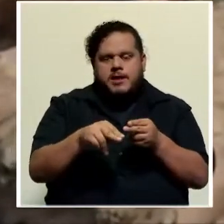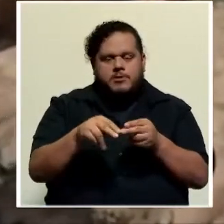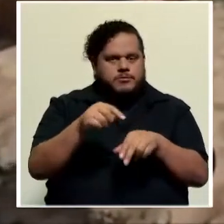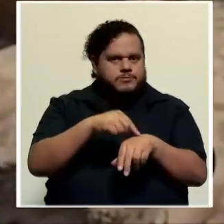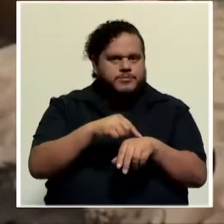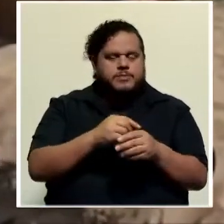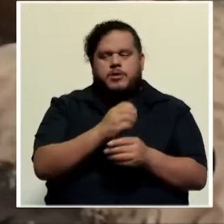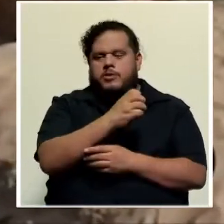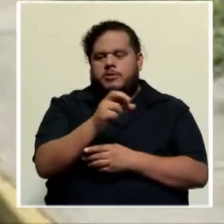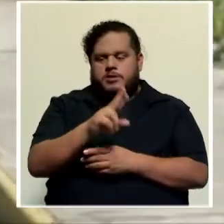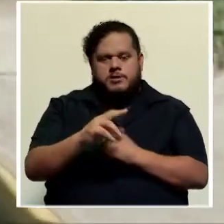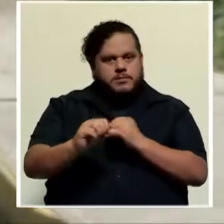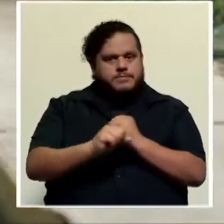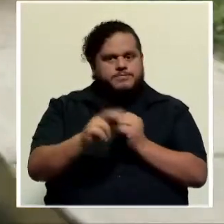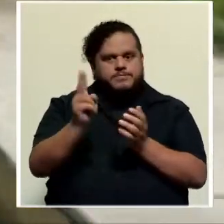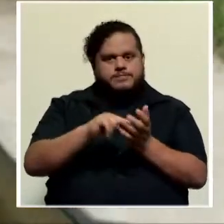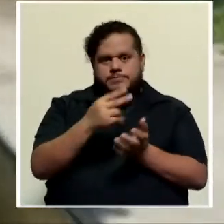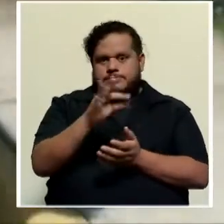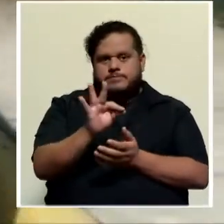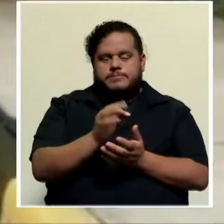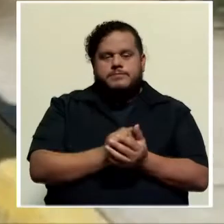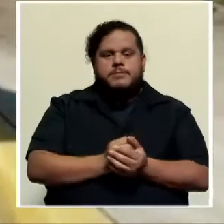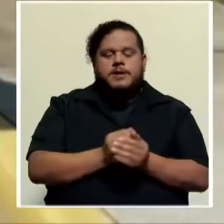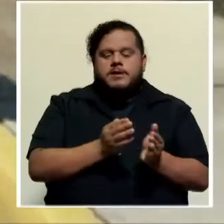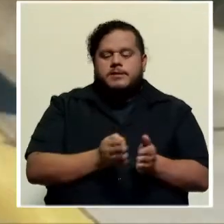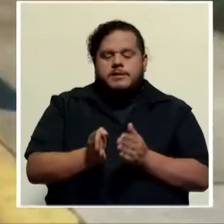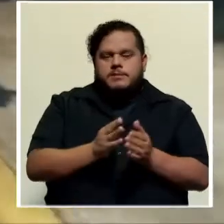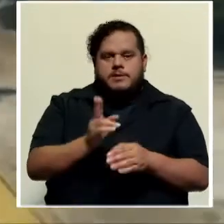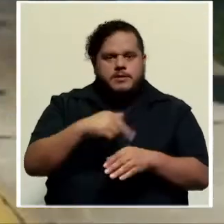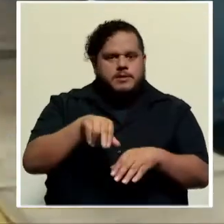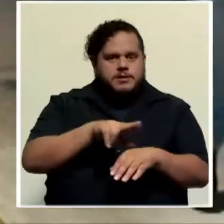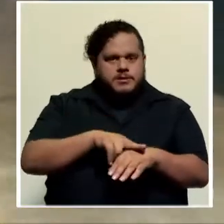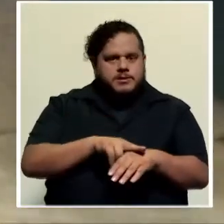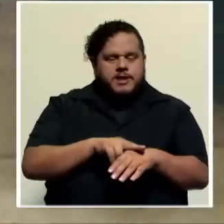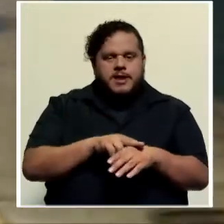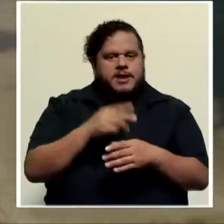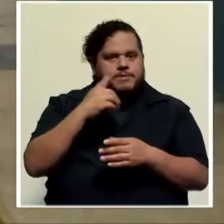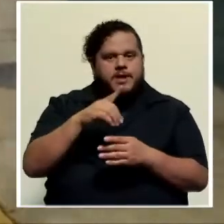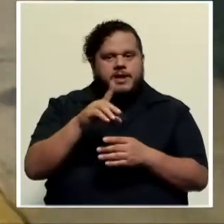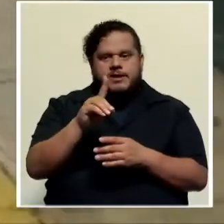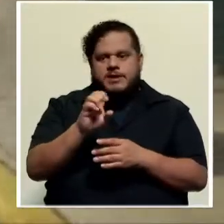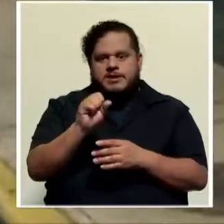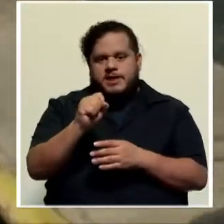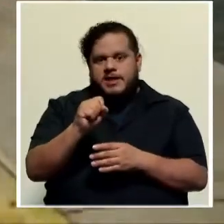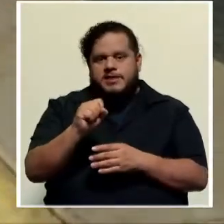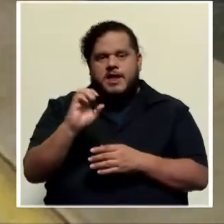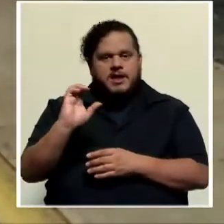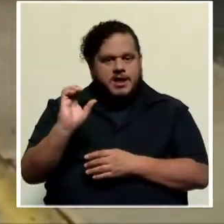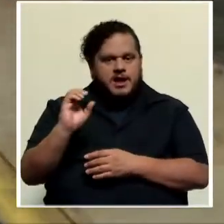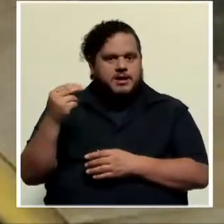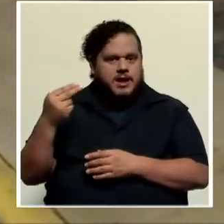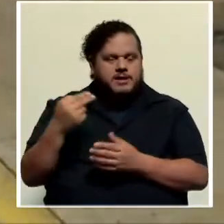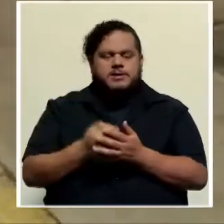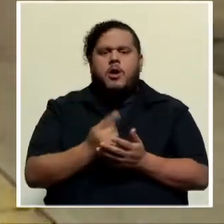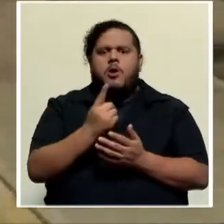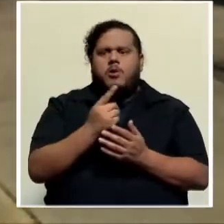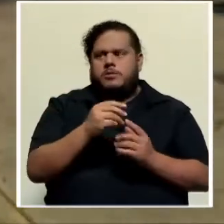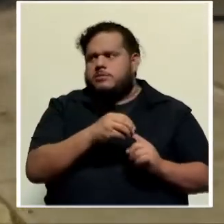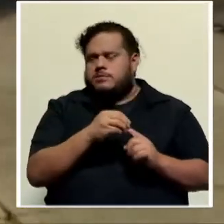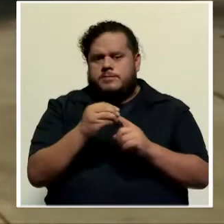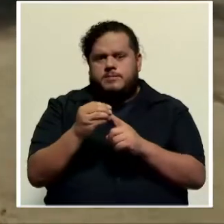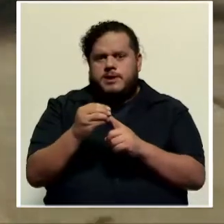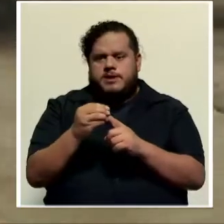Rica publicó en 2019 el Plan Nacional de Descarbonización, que establece como uno de los principales